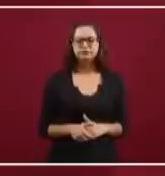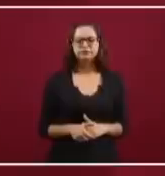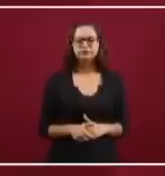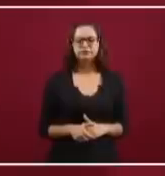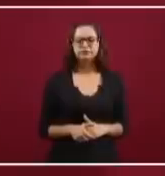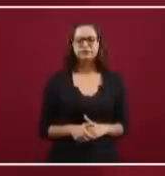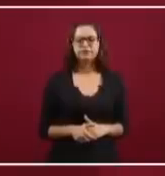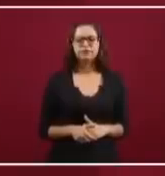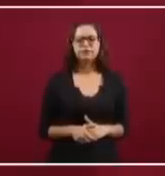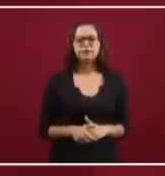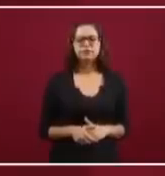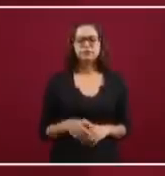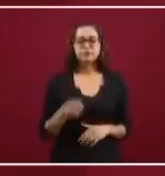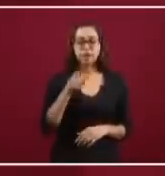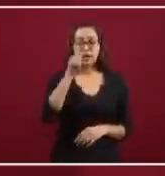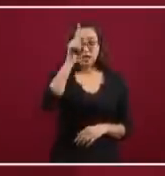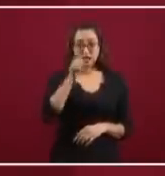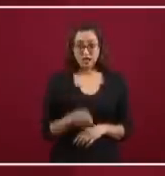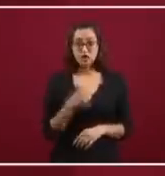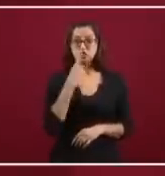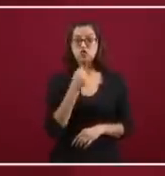Aquí entramos nosotros.